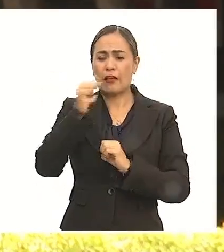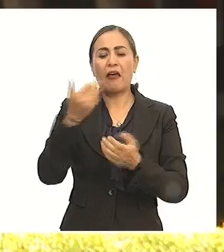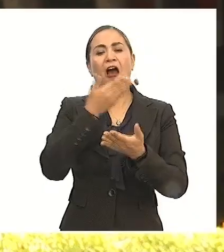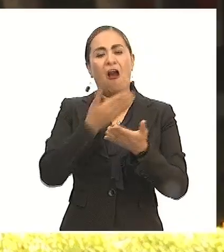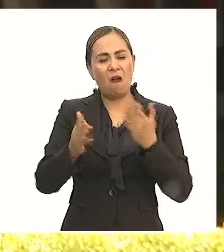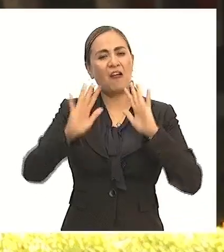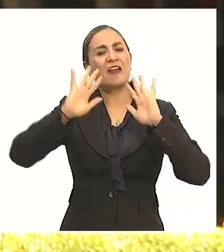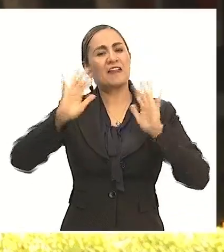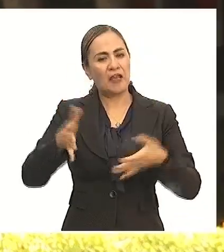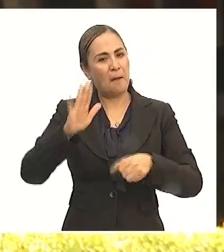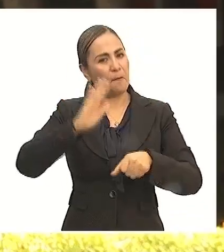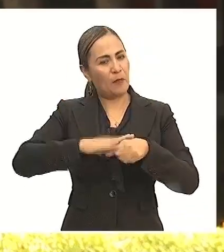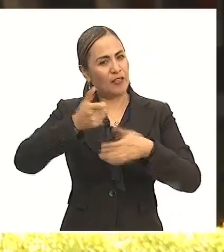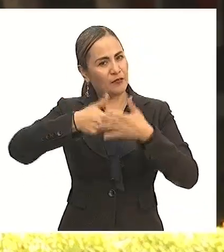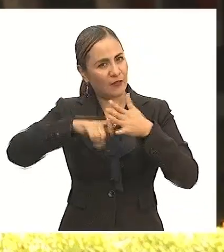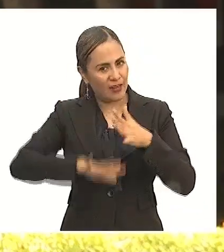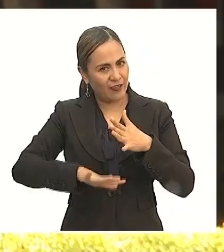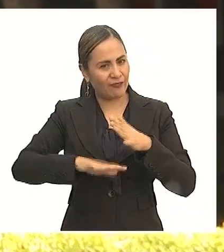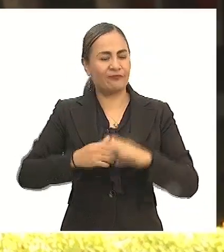país.